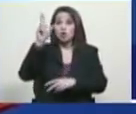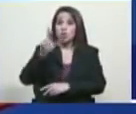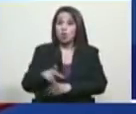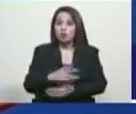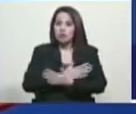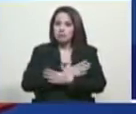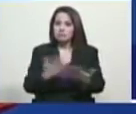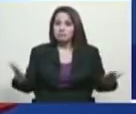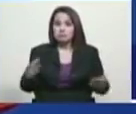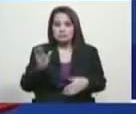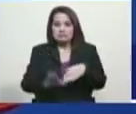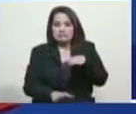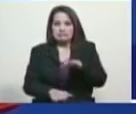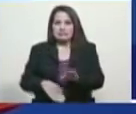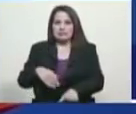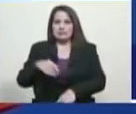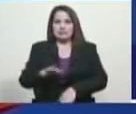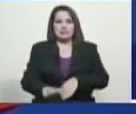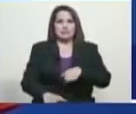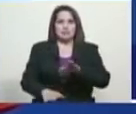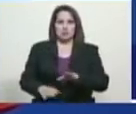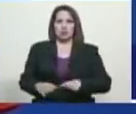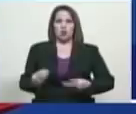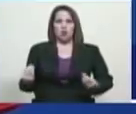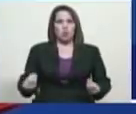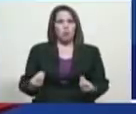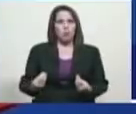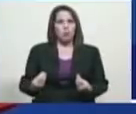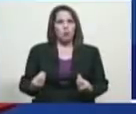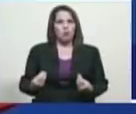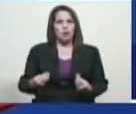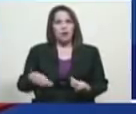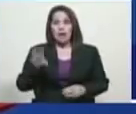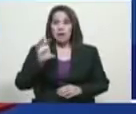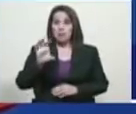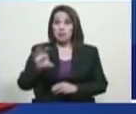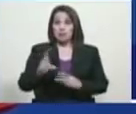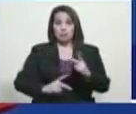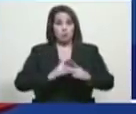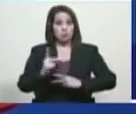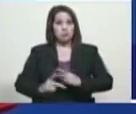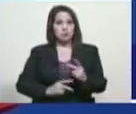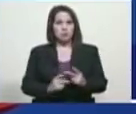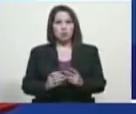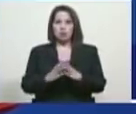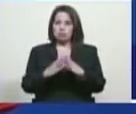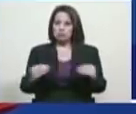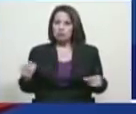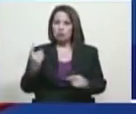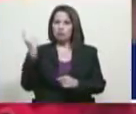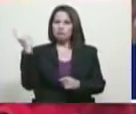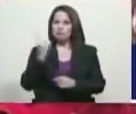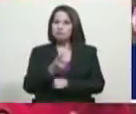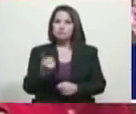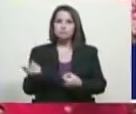librador en este camino de la patria productiva, a la que todos sin distinción debemos sumarnos. La Misión Rivas, a